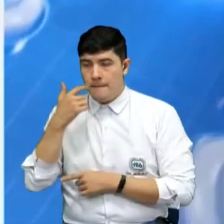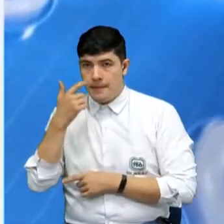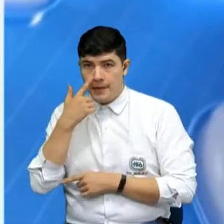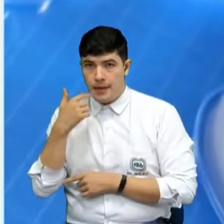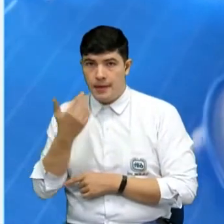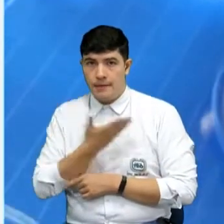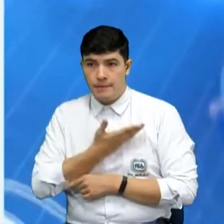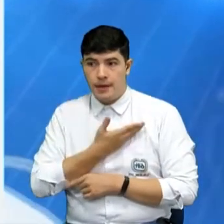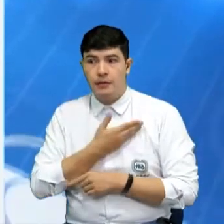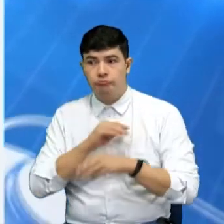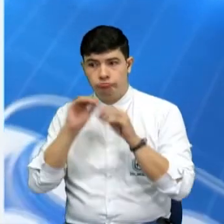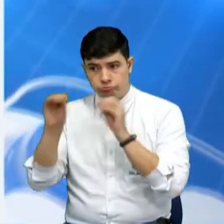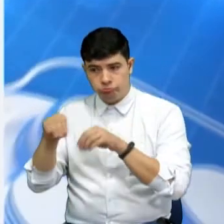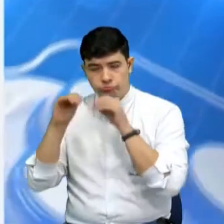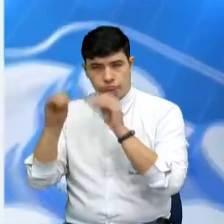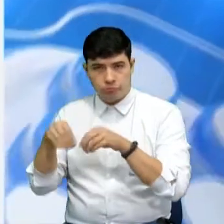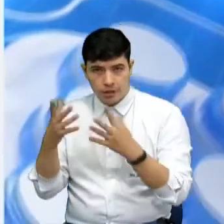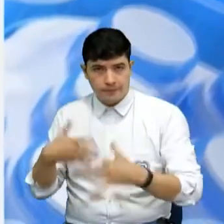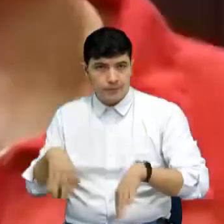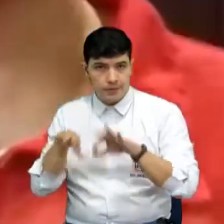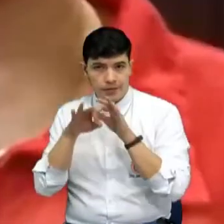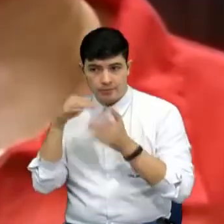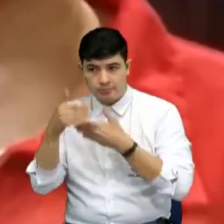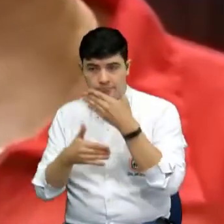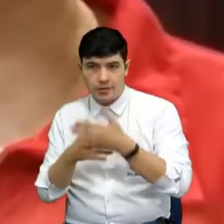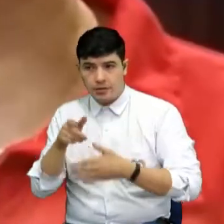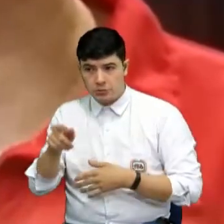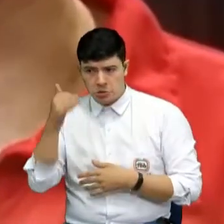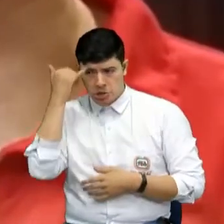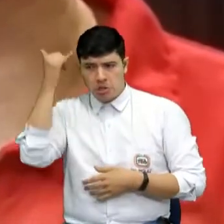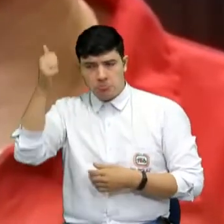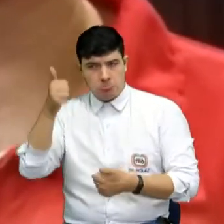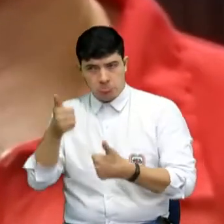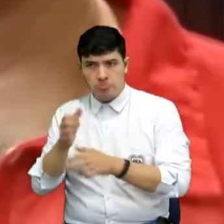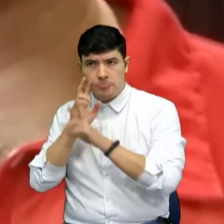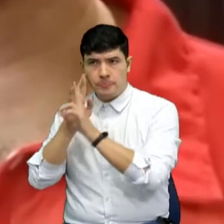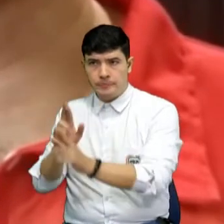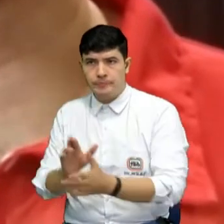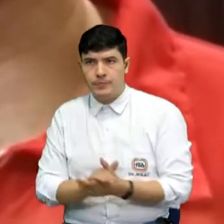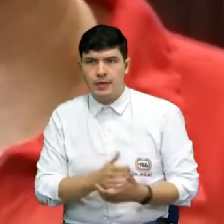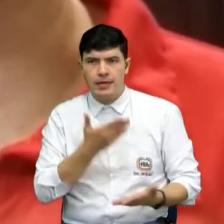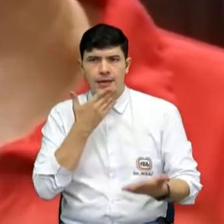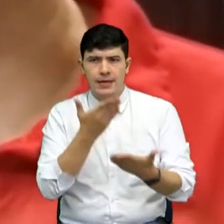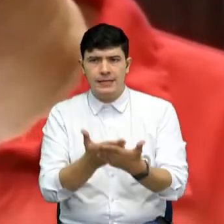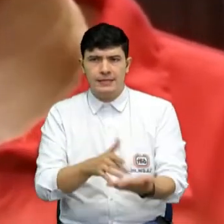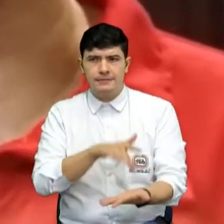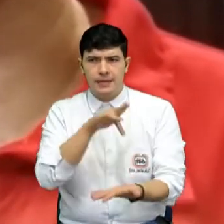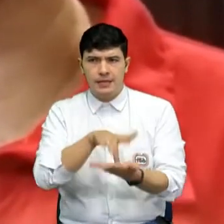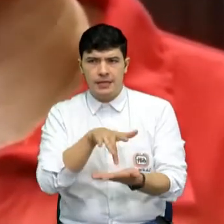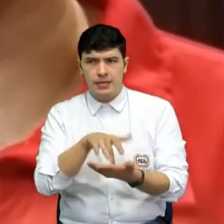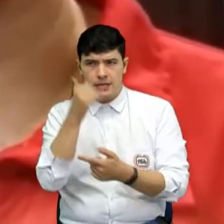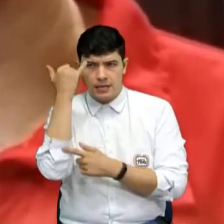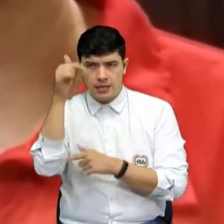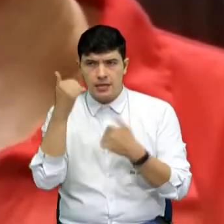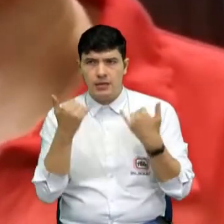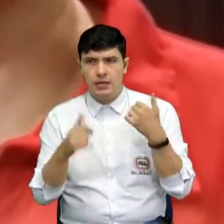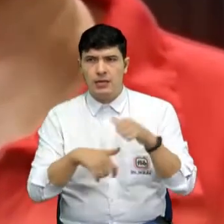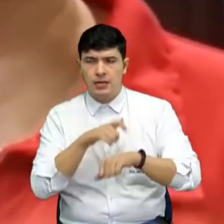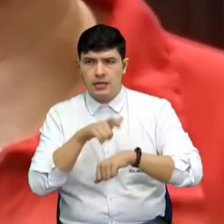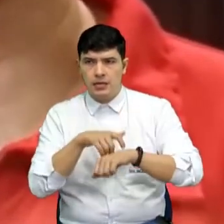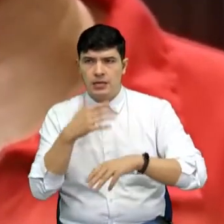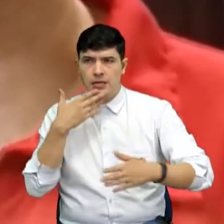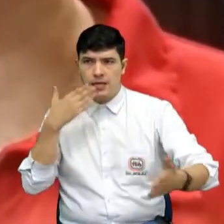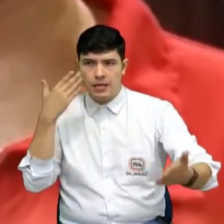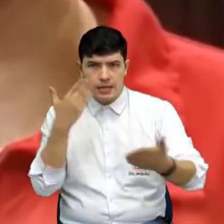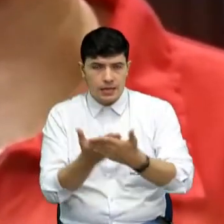del proceso y destacan la iniciativa. Por permitir a nuestros hijos participar en esta iniciativa deportiva acorde a los tiempos.